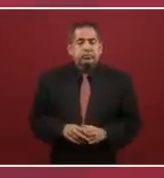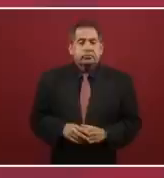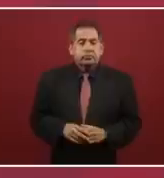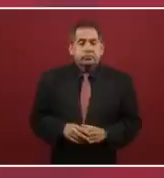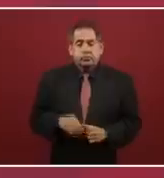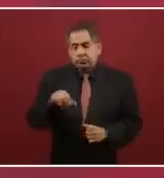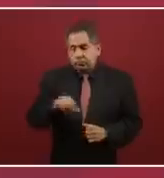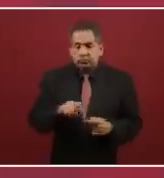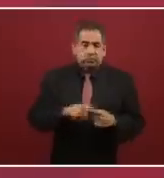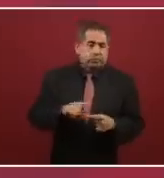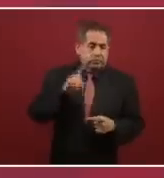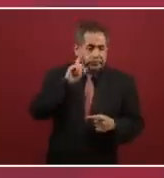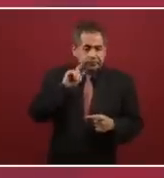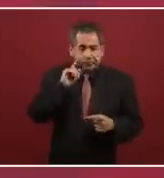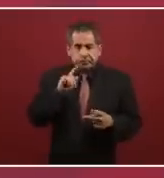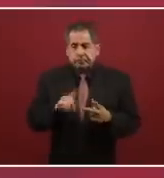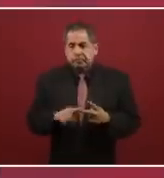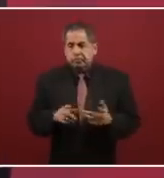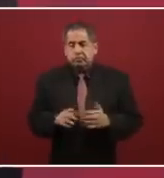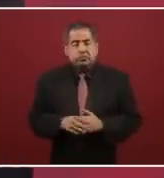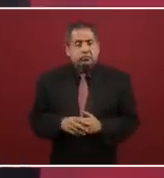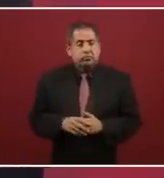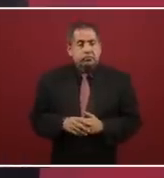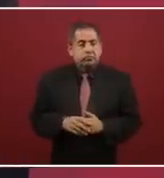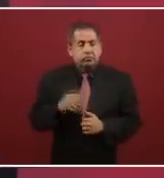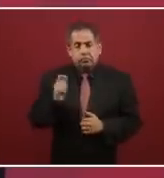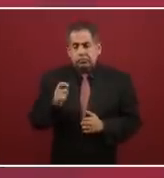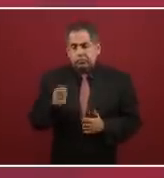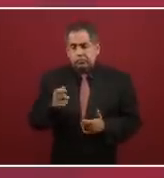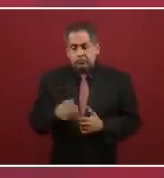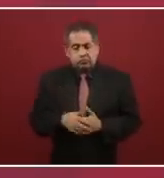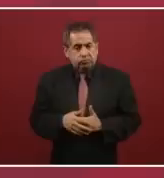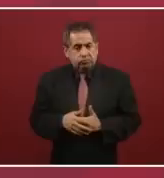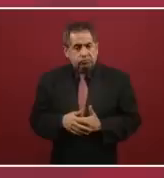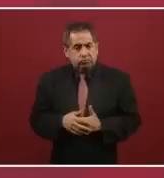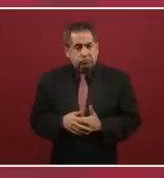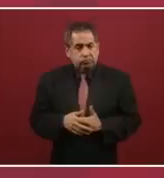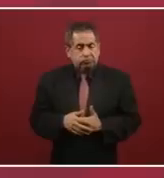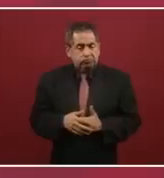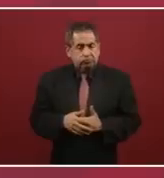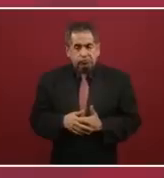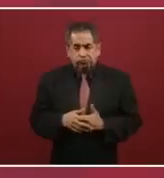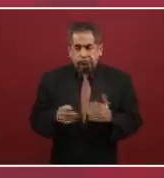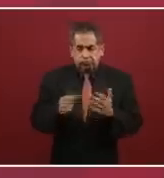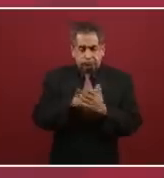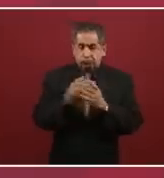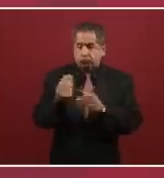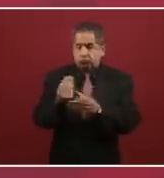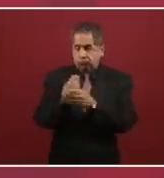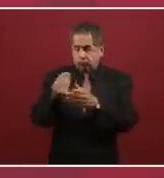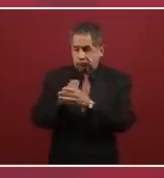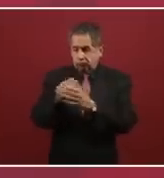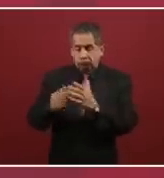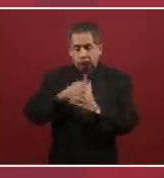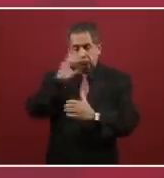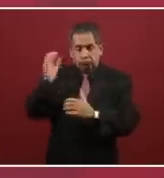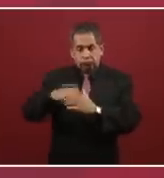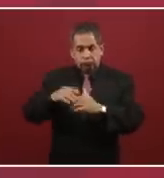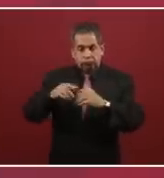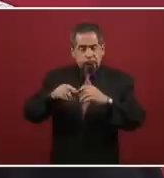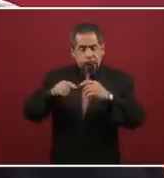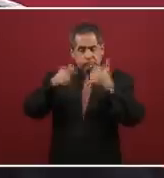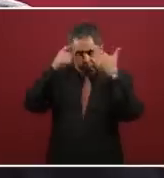Hoy, mañana, terminan los primeros cursos de